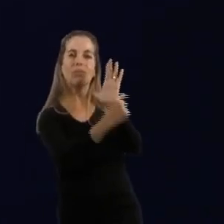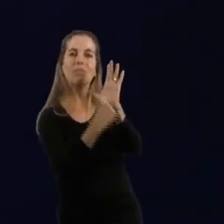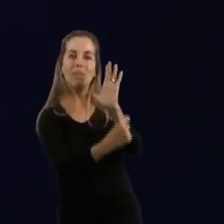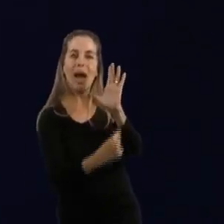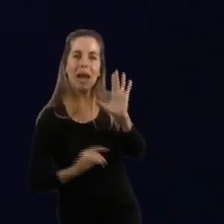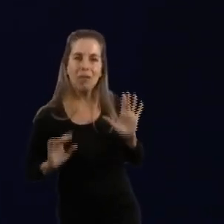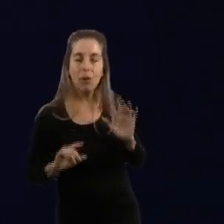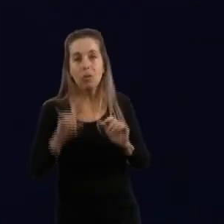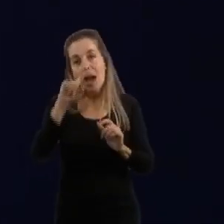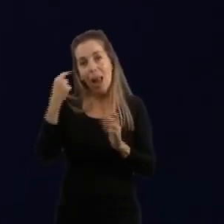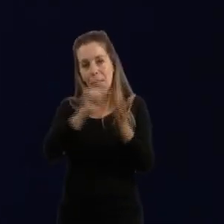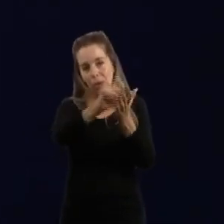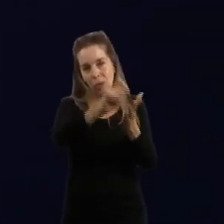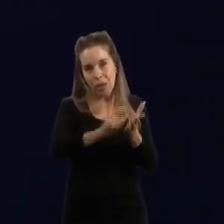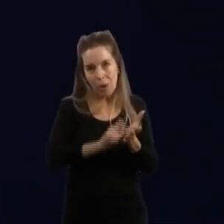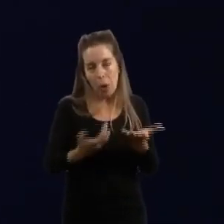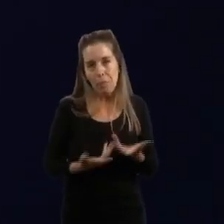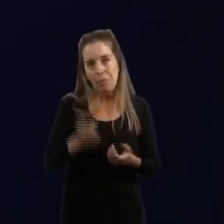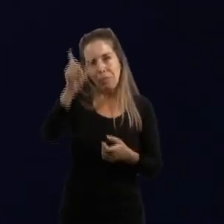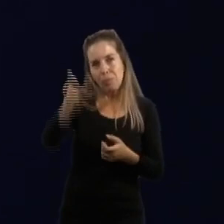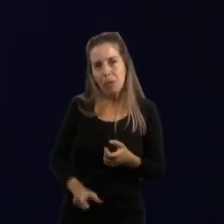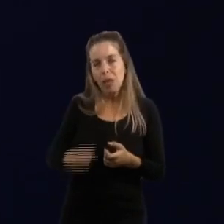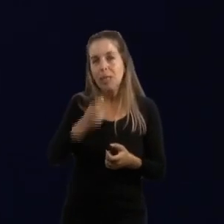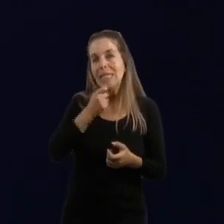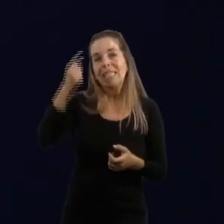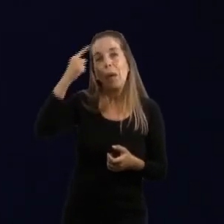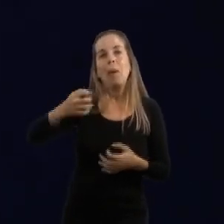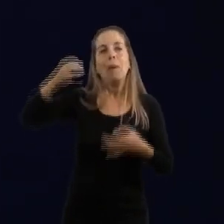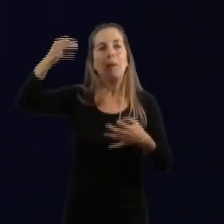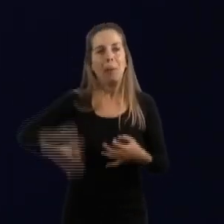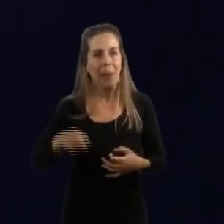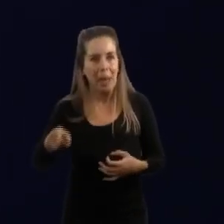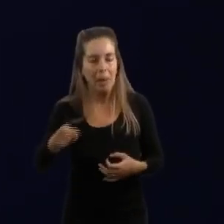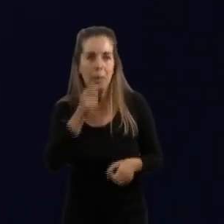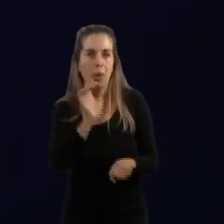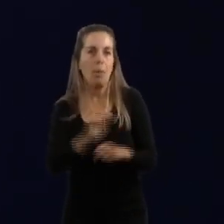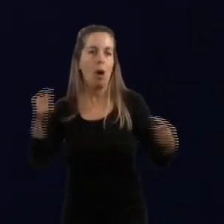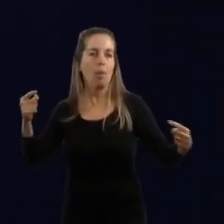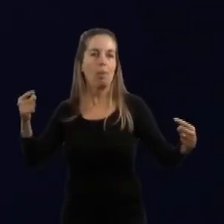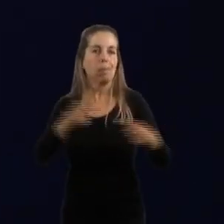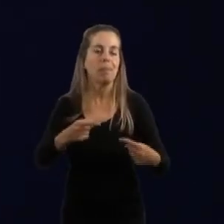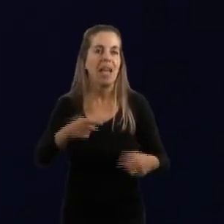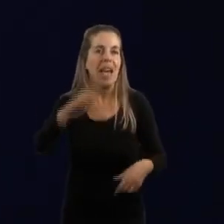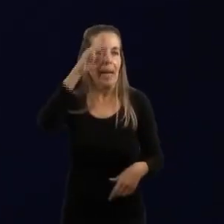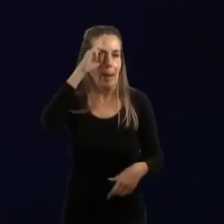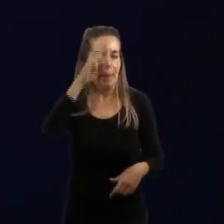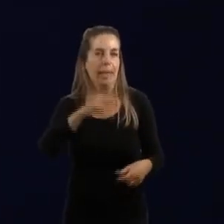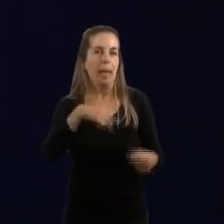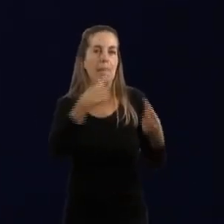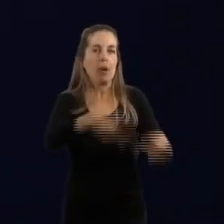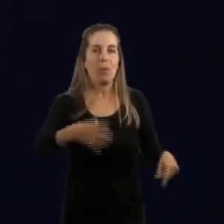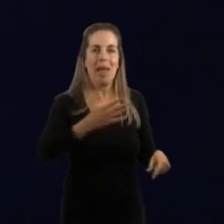Nadie en su sano juicio, pone en otra parte, ¿no? El expresidente, puede oponerse a que se respete la propiedad privada, a que se garantice una educación